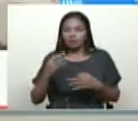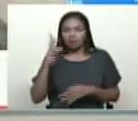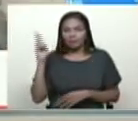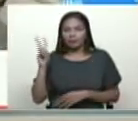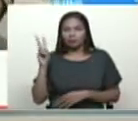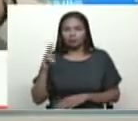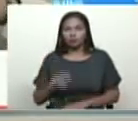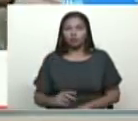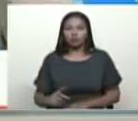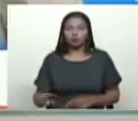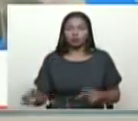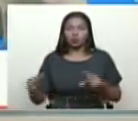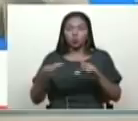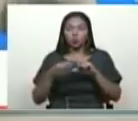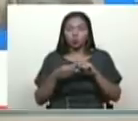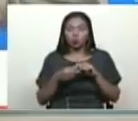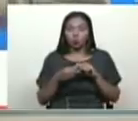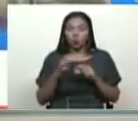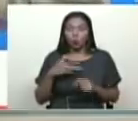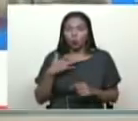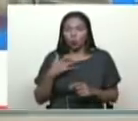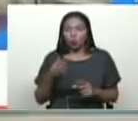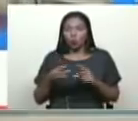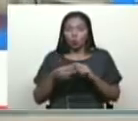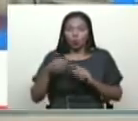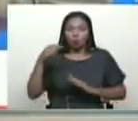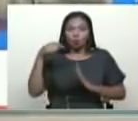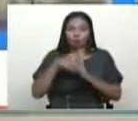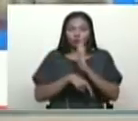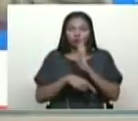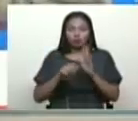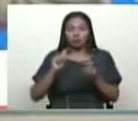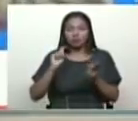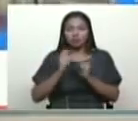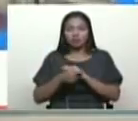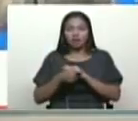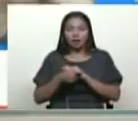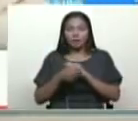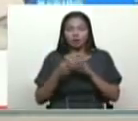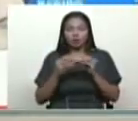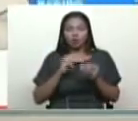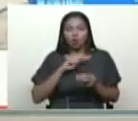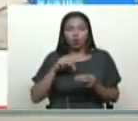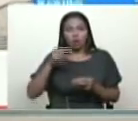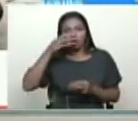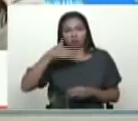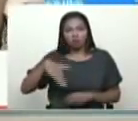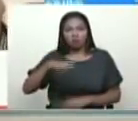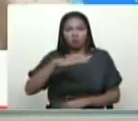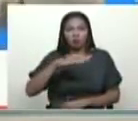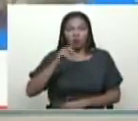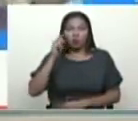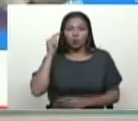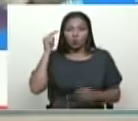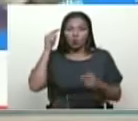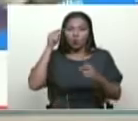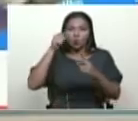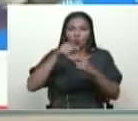y que conectó los sentimientos profundos de cambios de nuestro pueblo con un